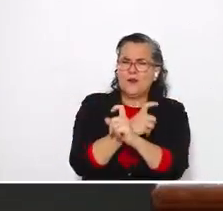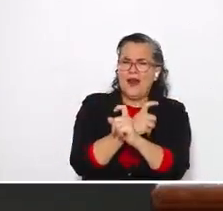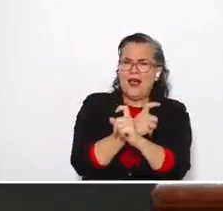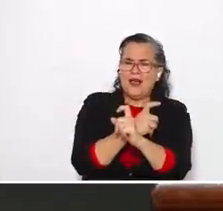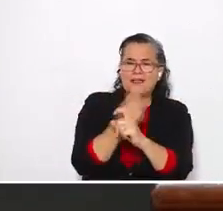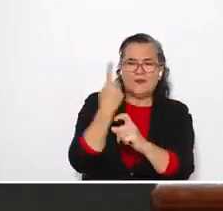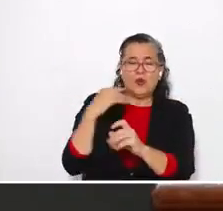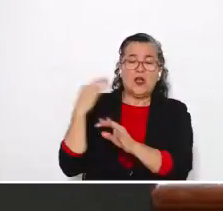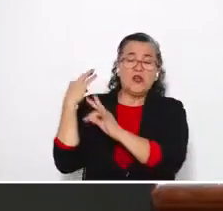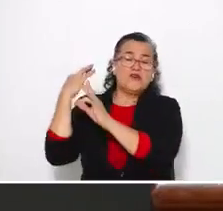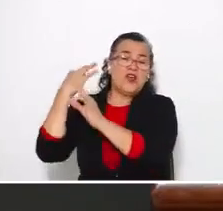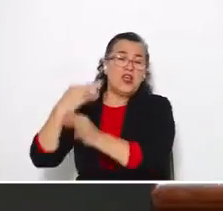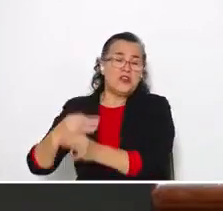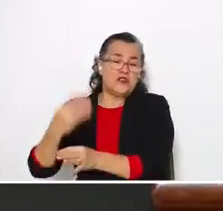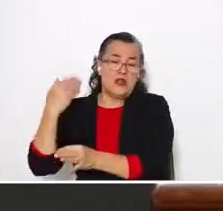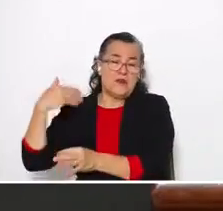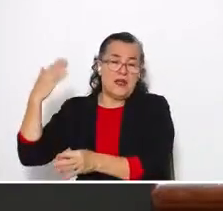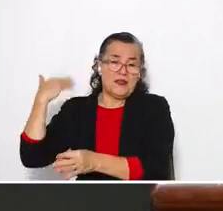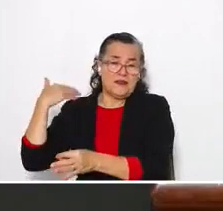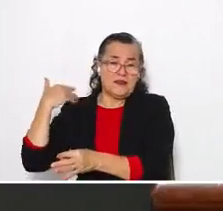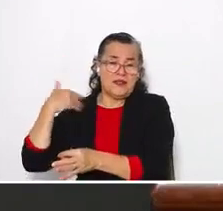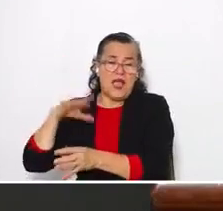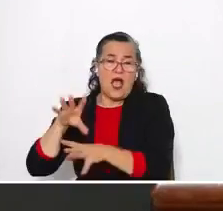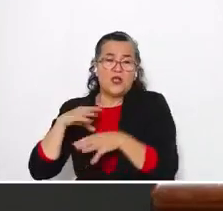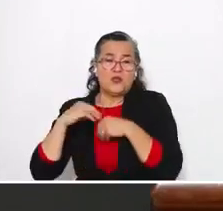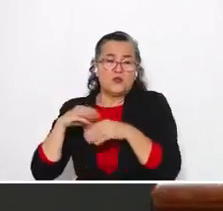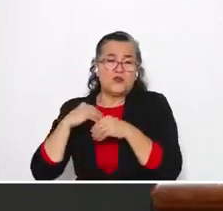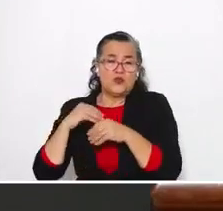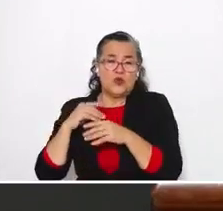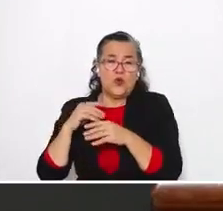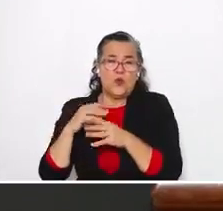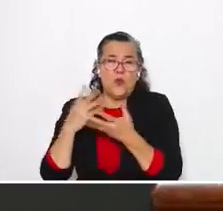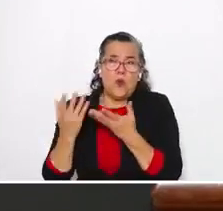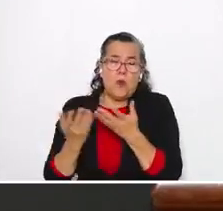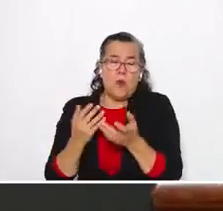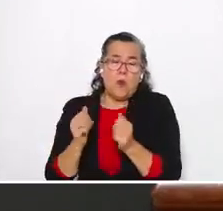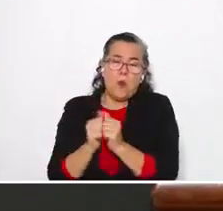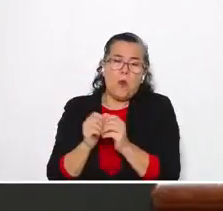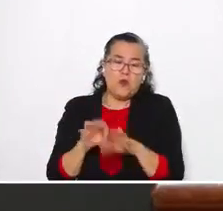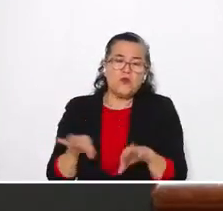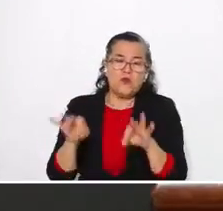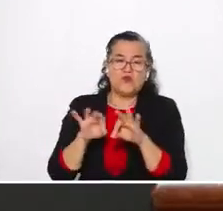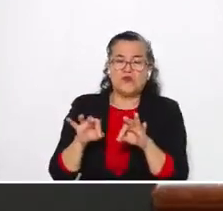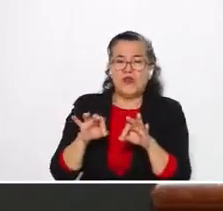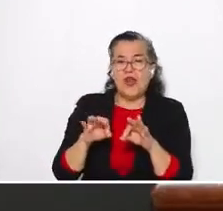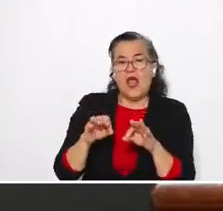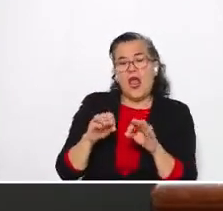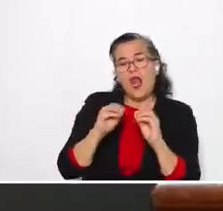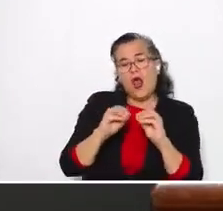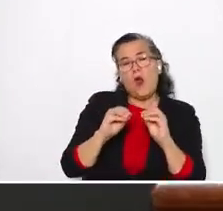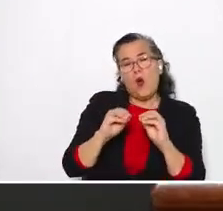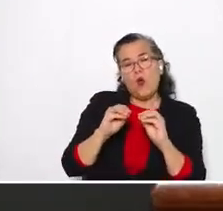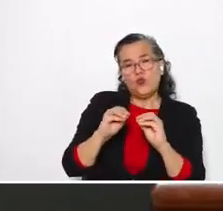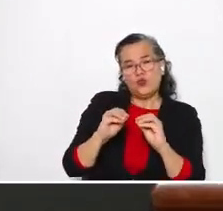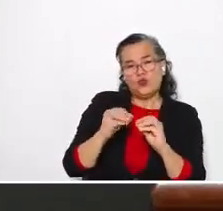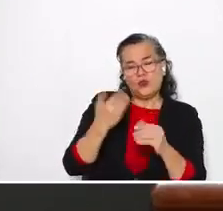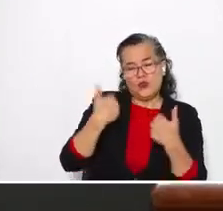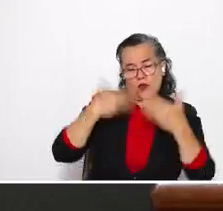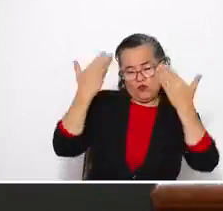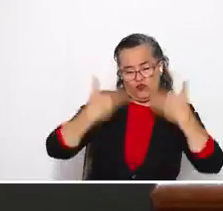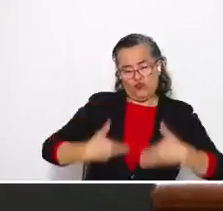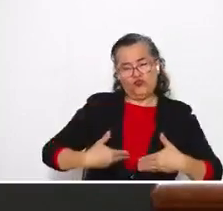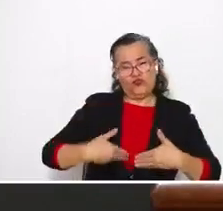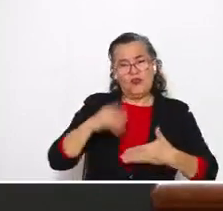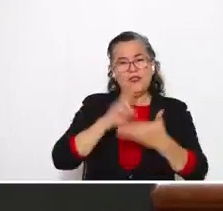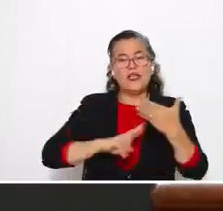que tradicionalmente hemos asumido como consustanciales a la ontología propia del ser